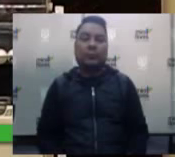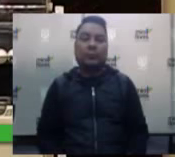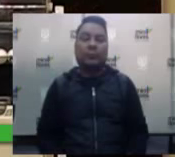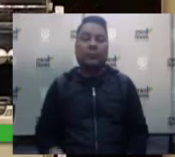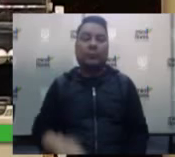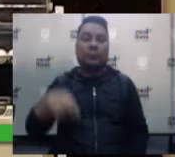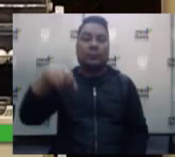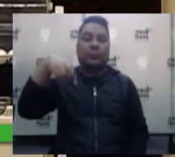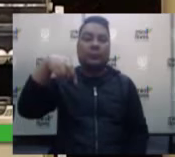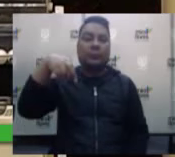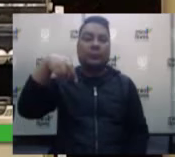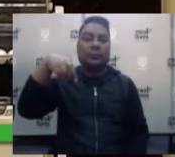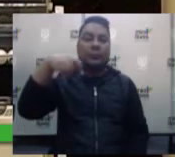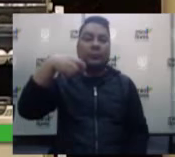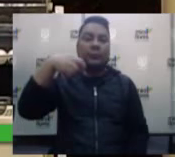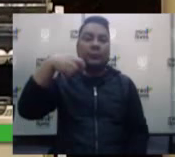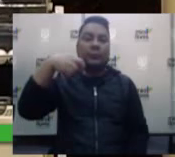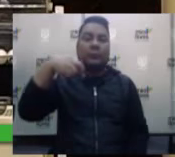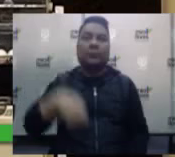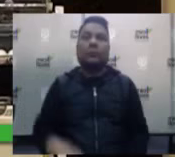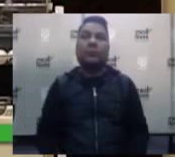P.